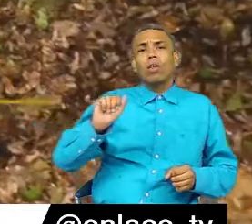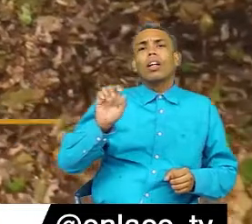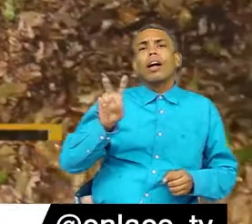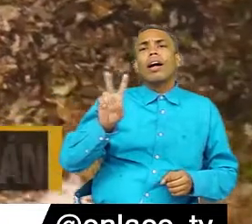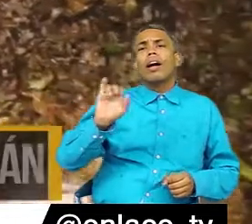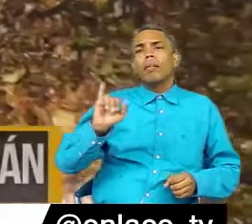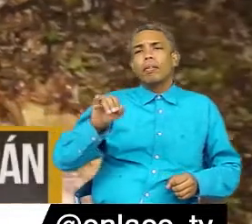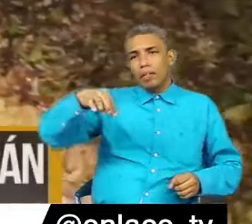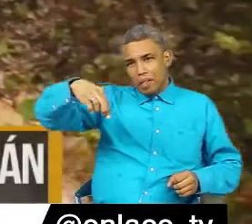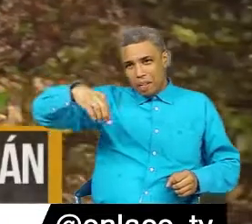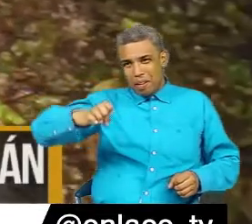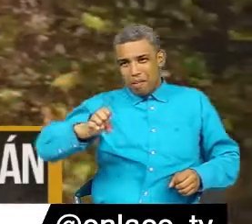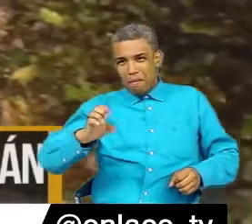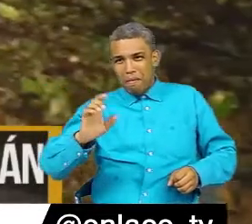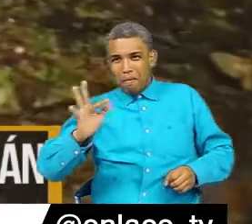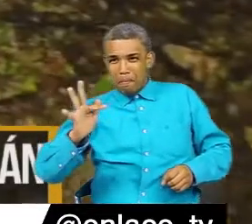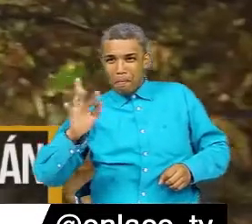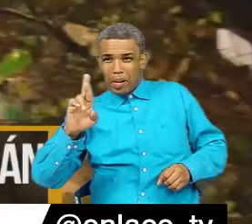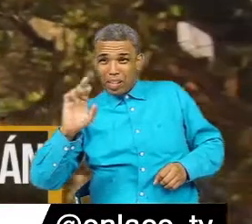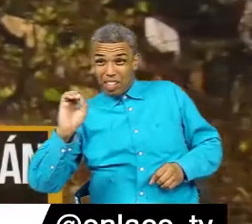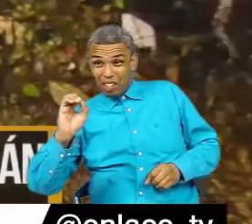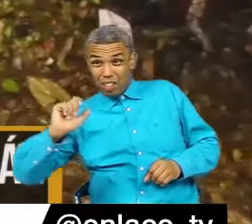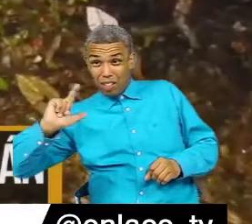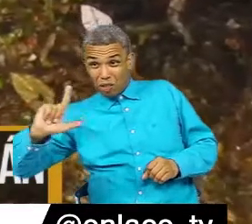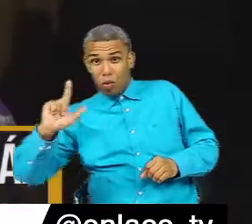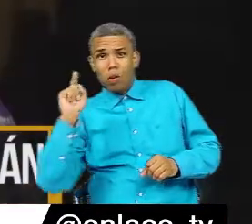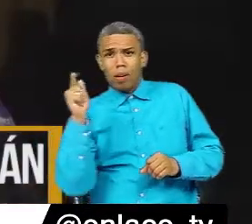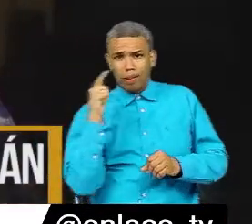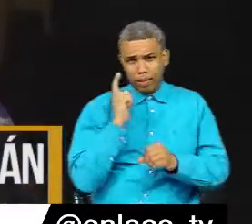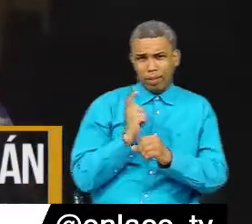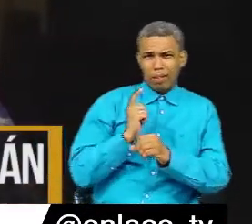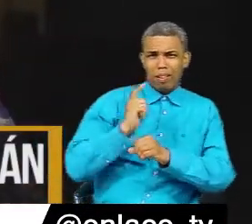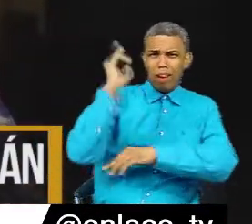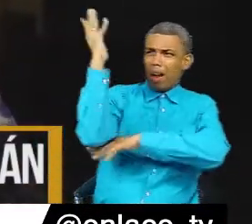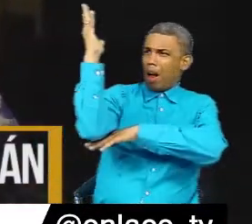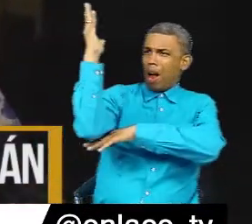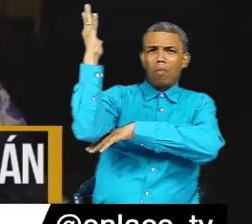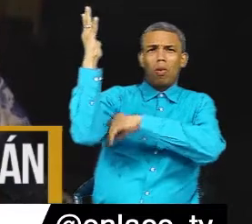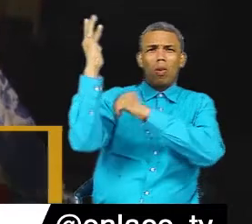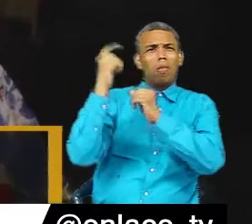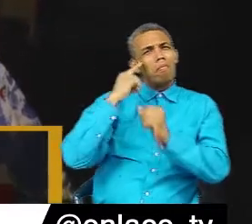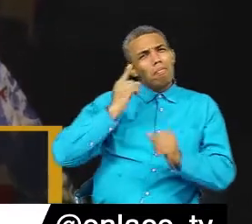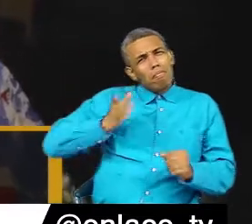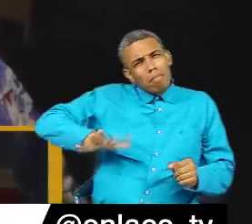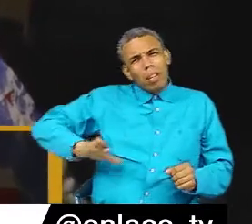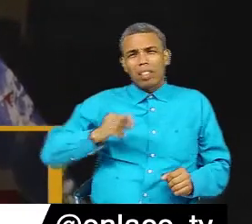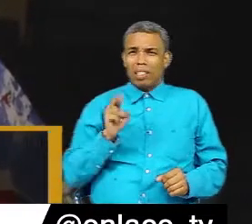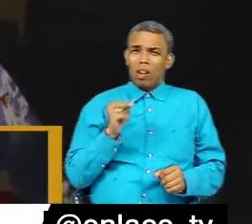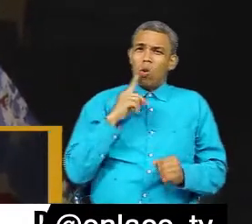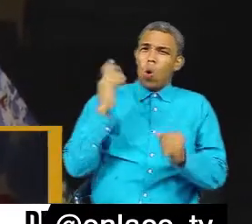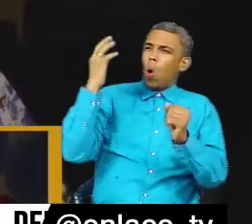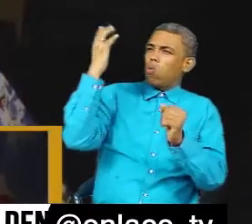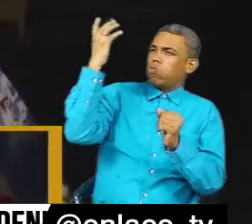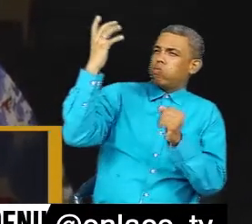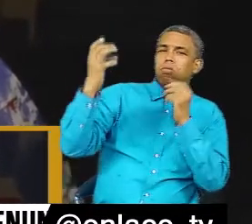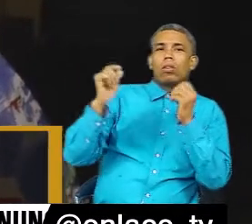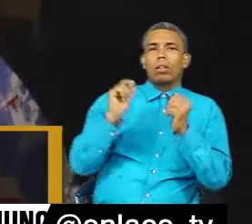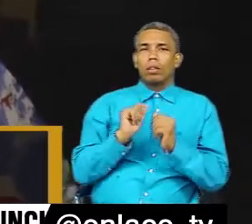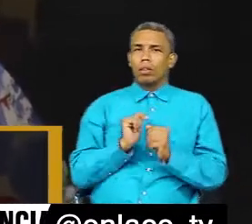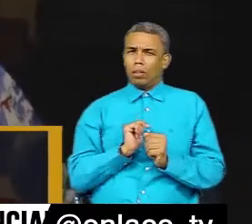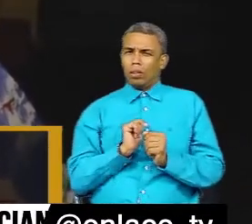orgánicos se incendiaran. Y yo vi detrás de la ceiba que estaba saliendo un poquito de humo y le dije a él: papi, está saliendo humo detrás de la